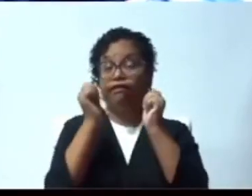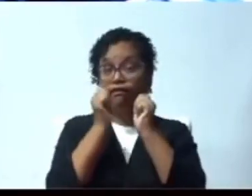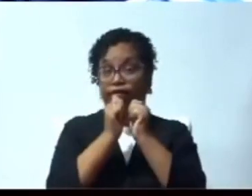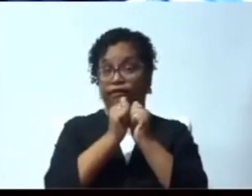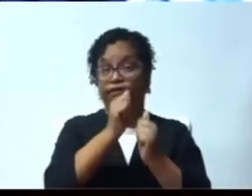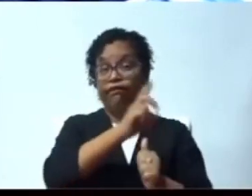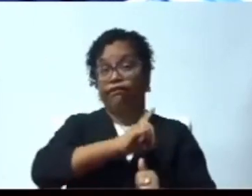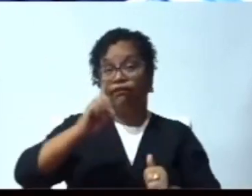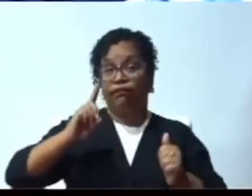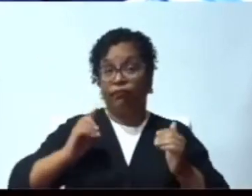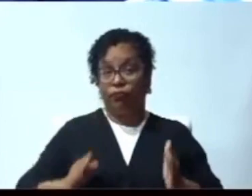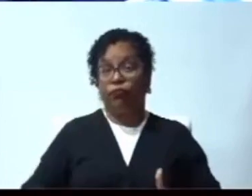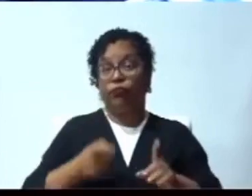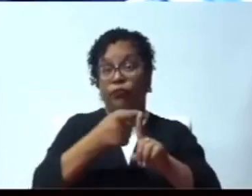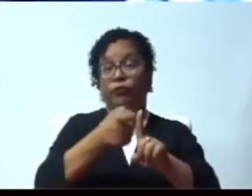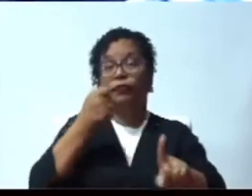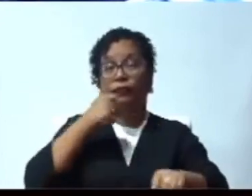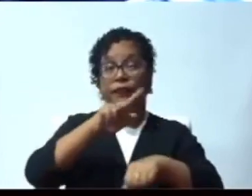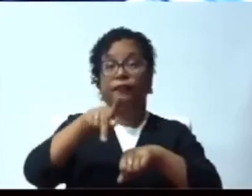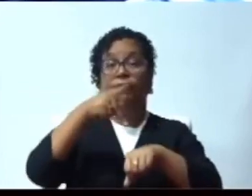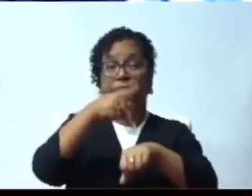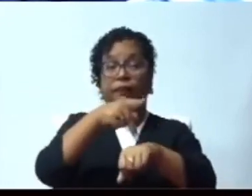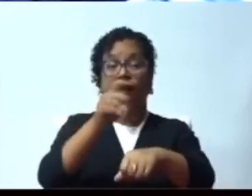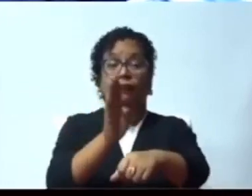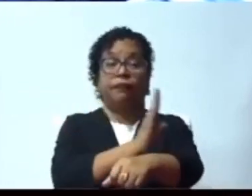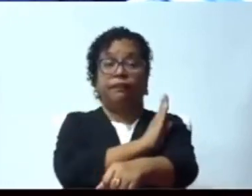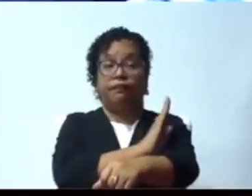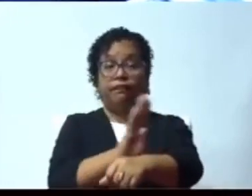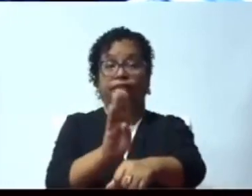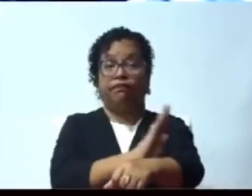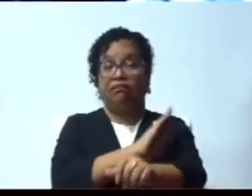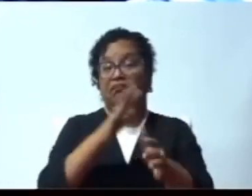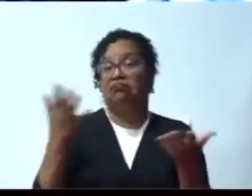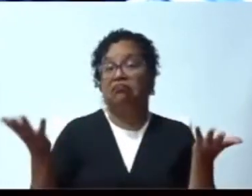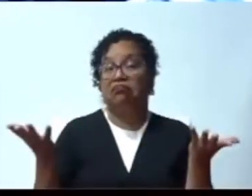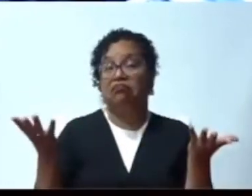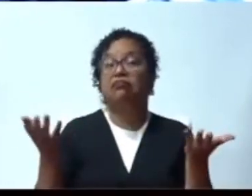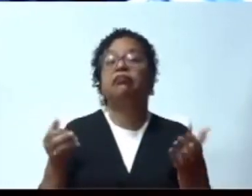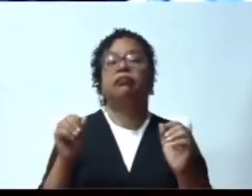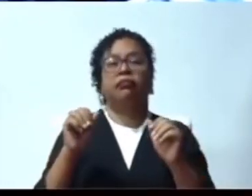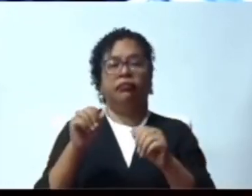de Barahona, que nosotros podamos aprobar